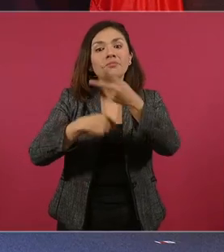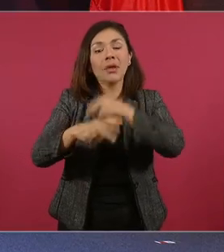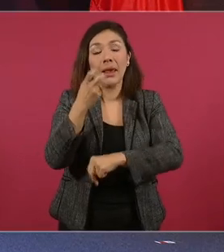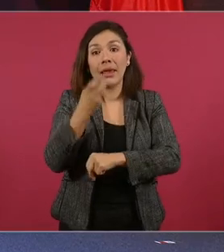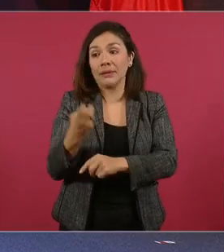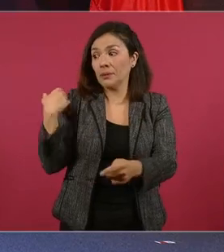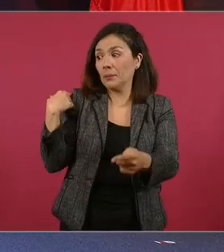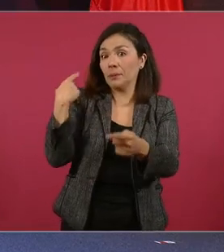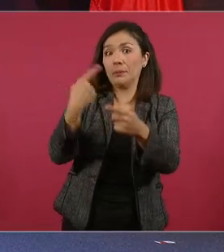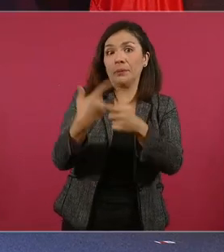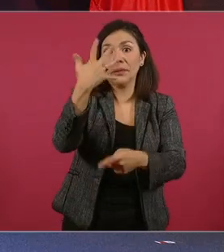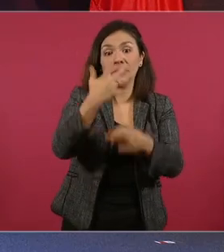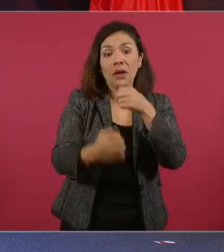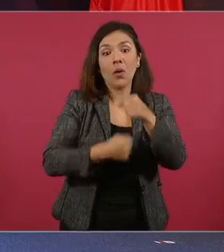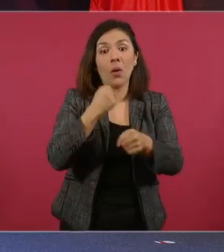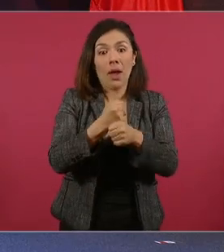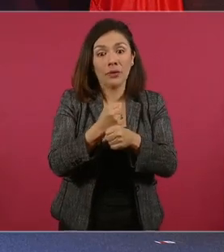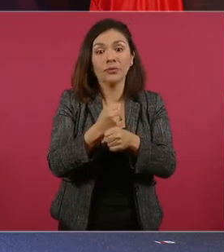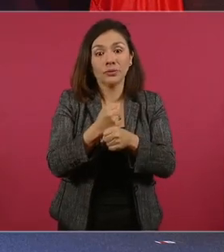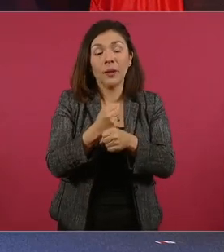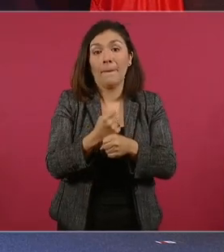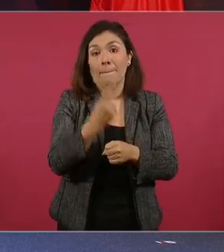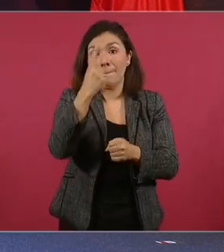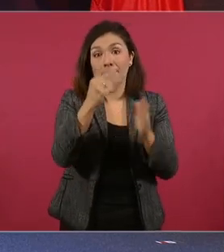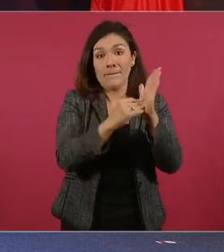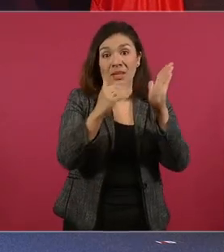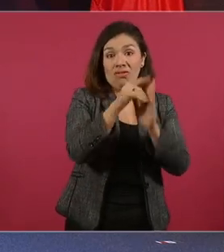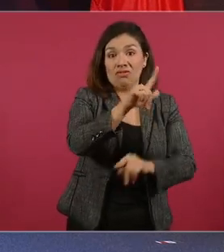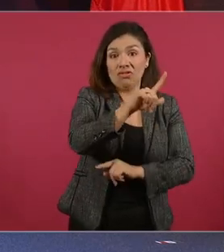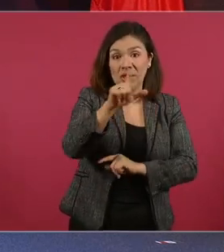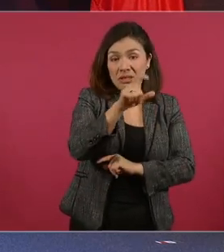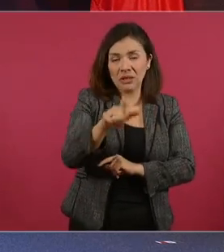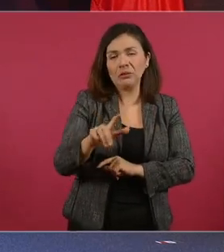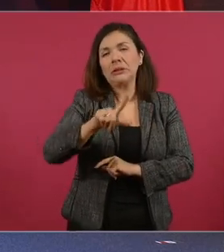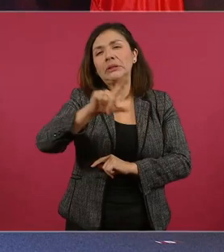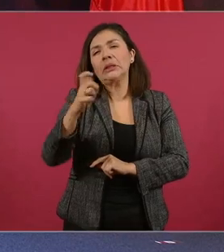estos cinco años, 1.700.000, 705,